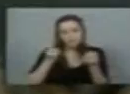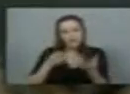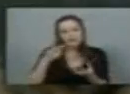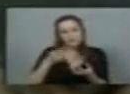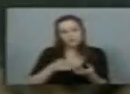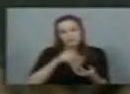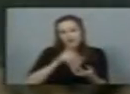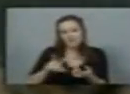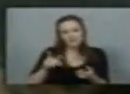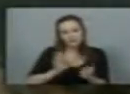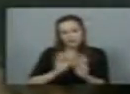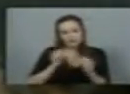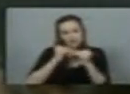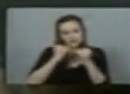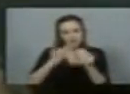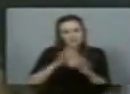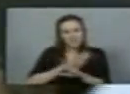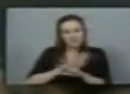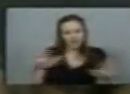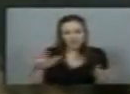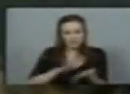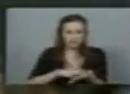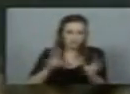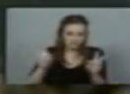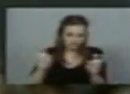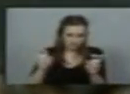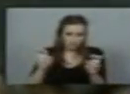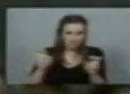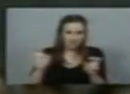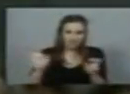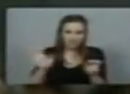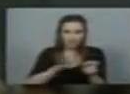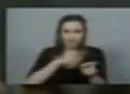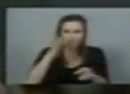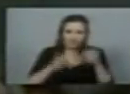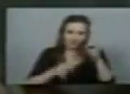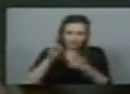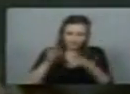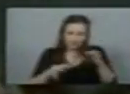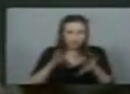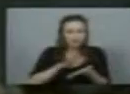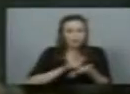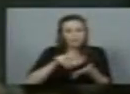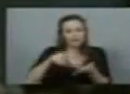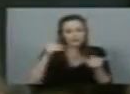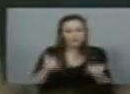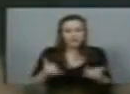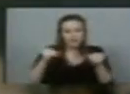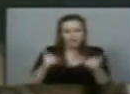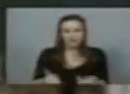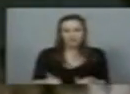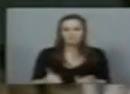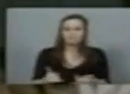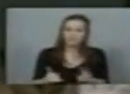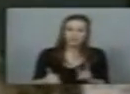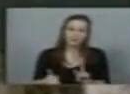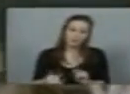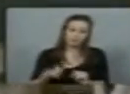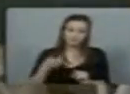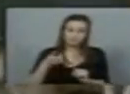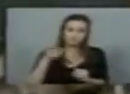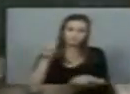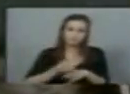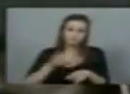evidentemente no tiene gimnasia en este tipo de acciones. Estamos analizando. Creo que usted tiene muchísima gimnasia provocativa en este tipo de